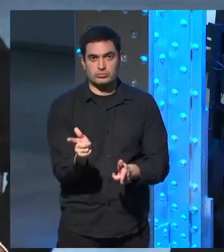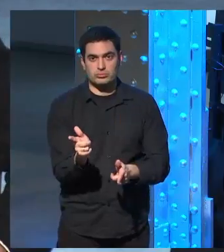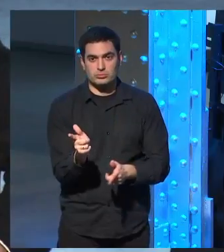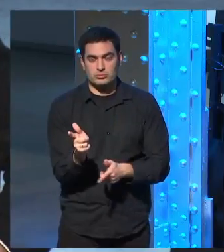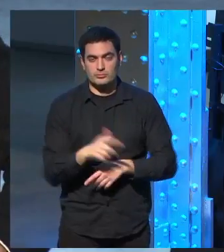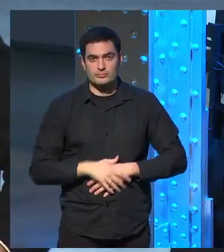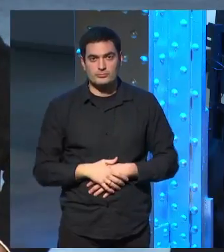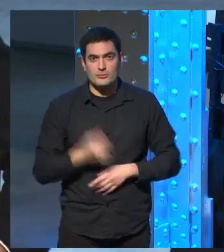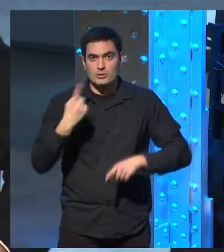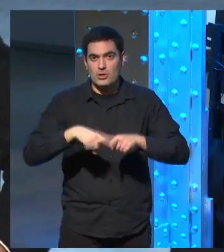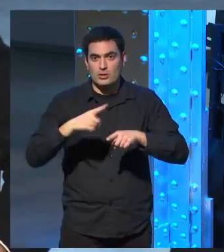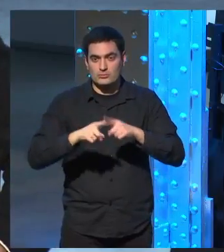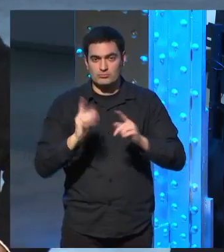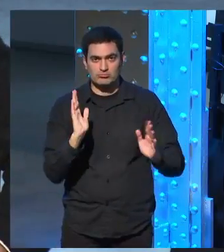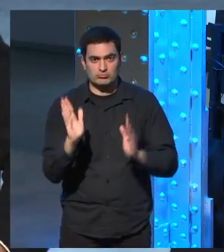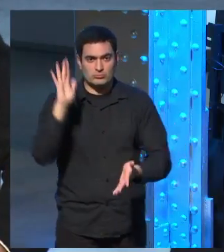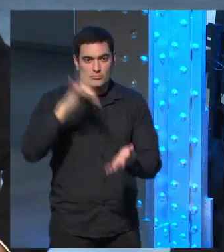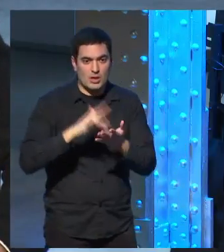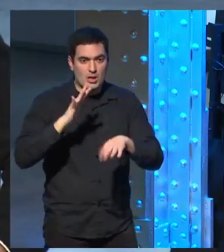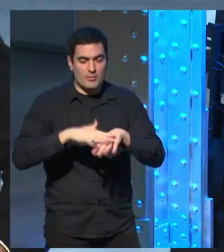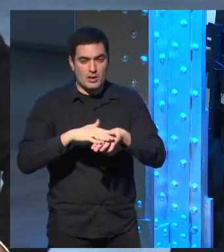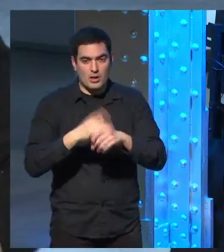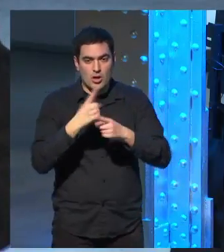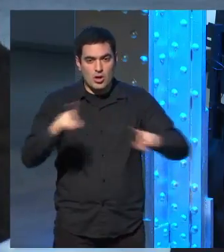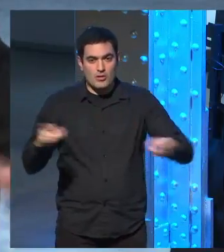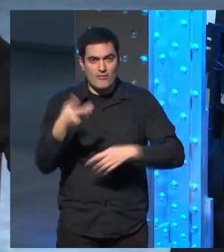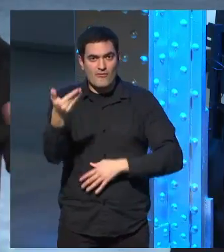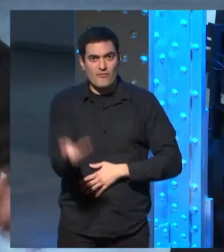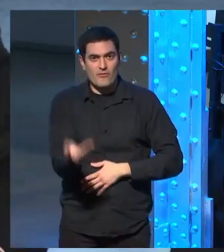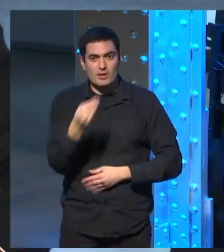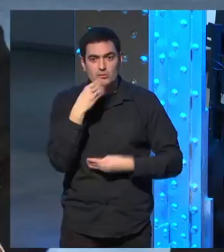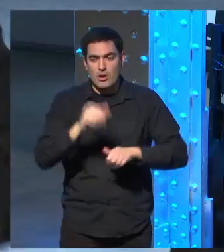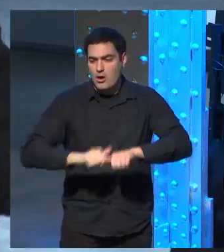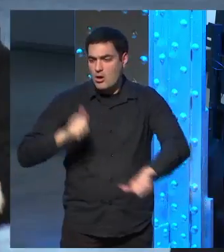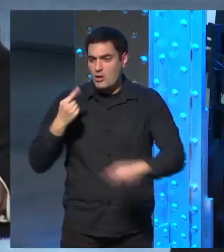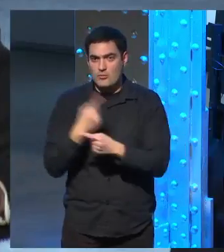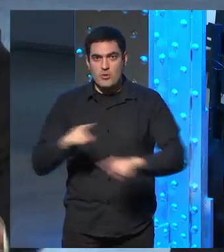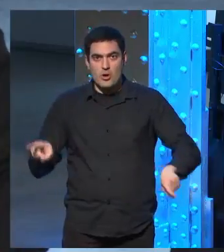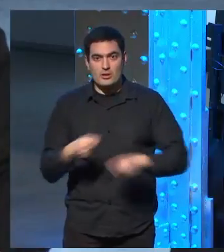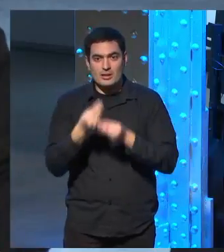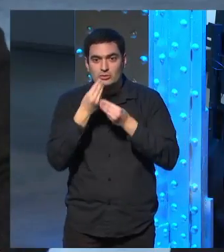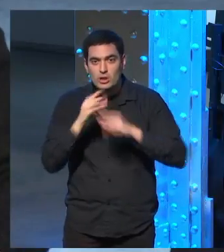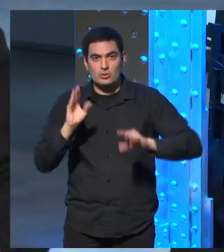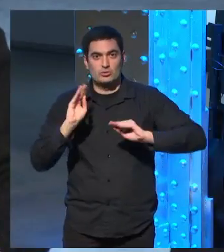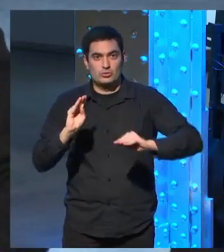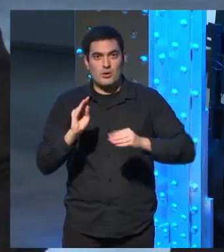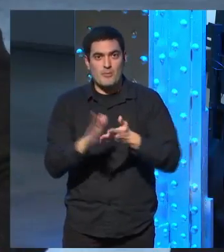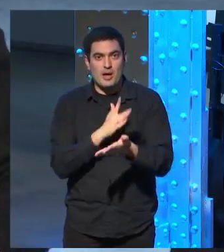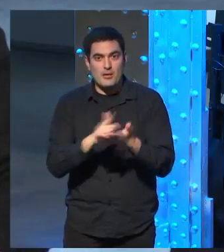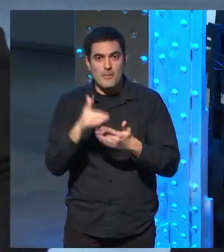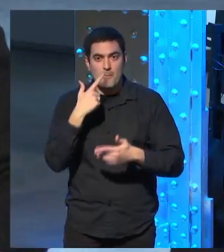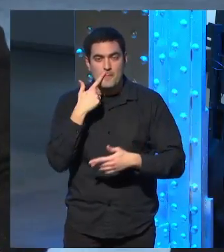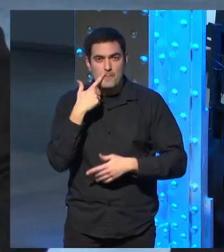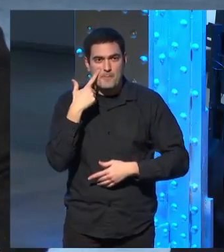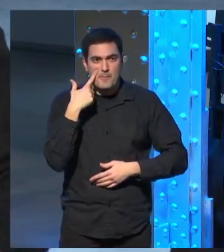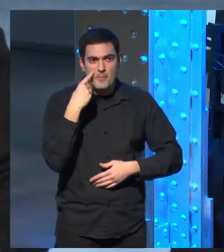una de las piezas para orquesta fundamentales de la historia de la música. Una de las páginas más